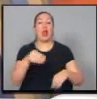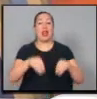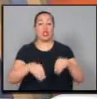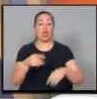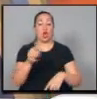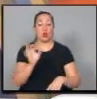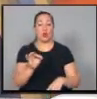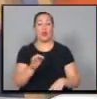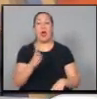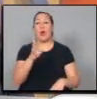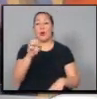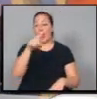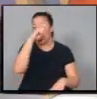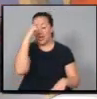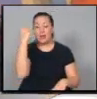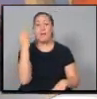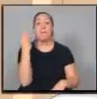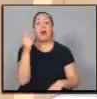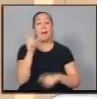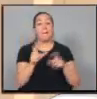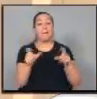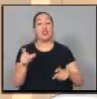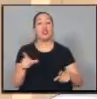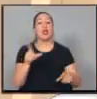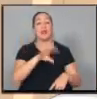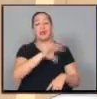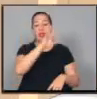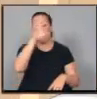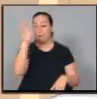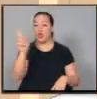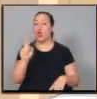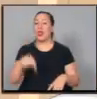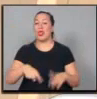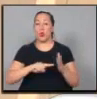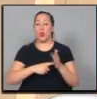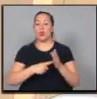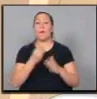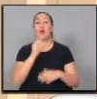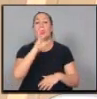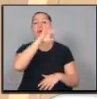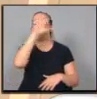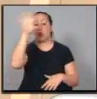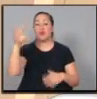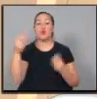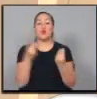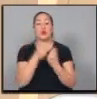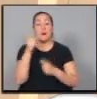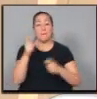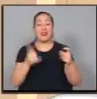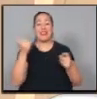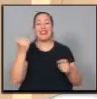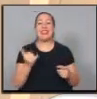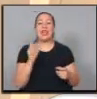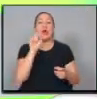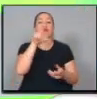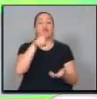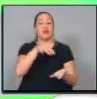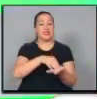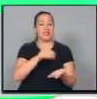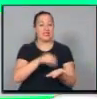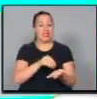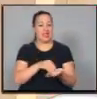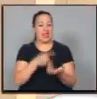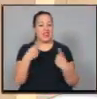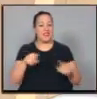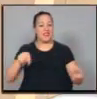Banco Nación es más que nada para la gente de las provincias, no tanto de la Ciudad de Buenos Aires, porque en las provincias hay mucha gente que tiene su terreno. No pasa tanto en